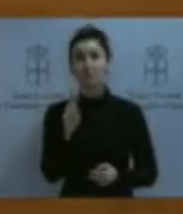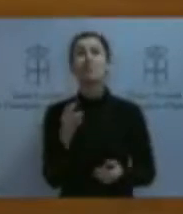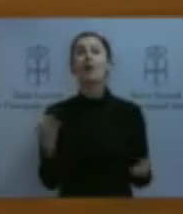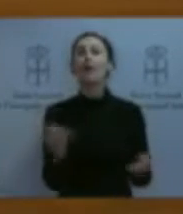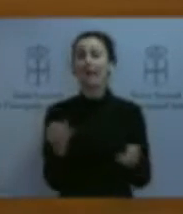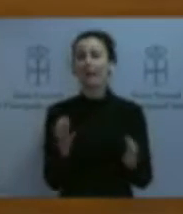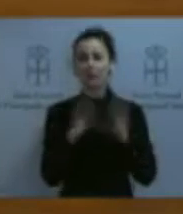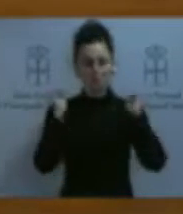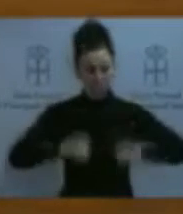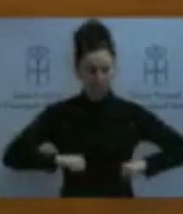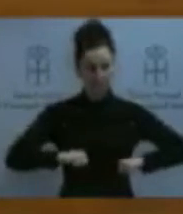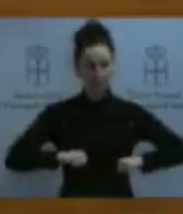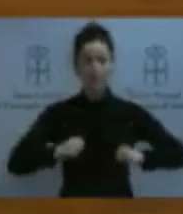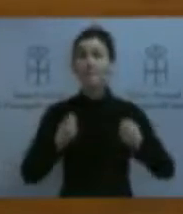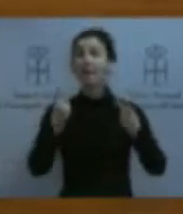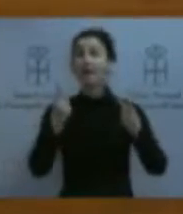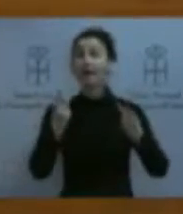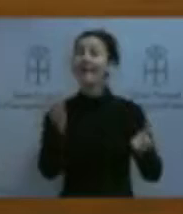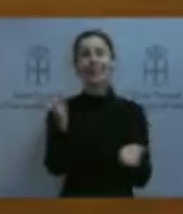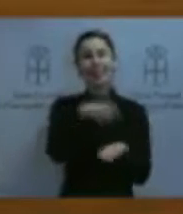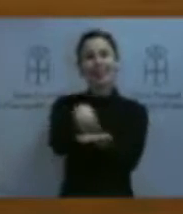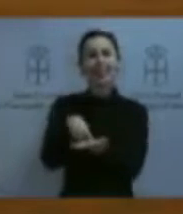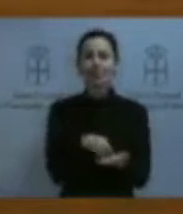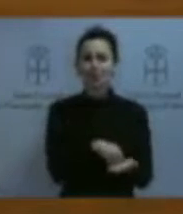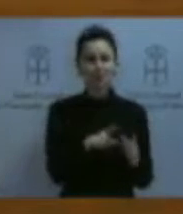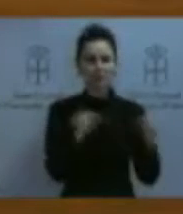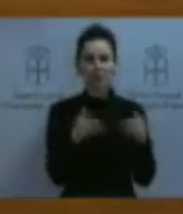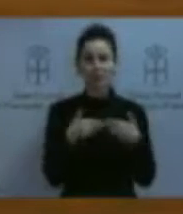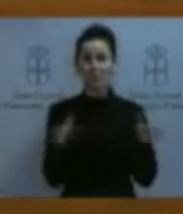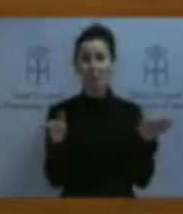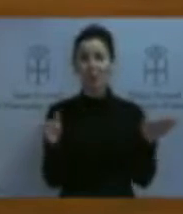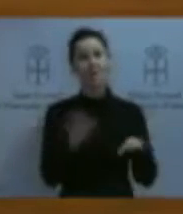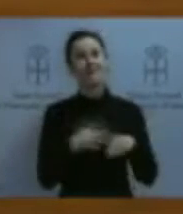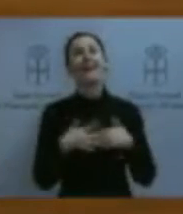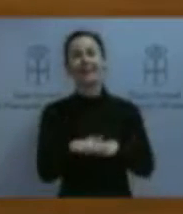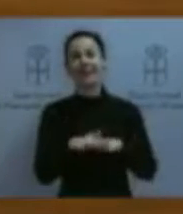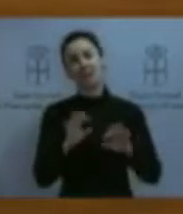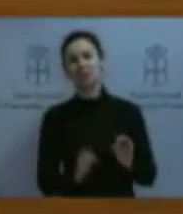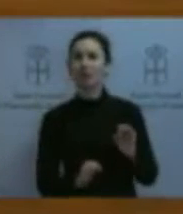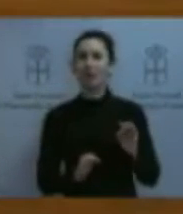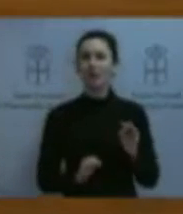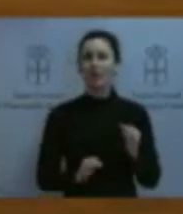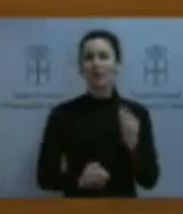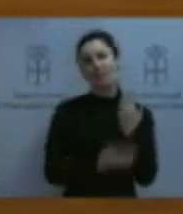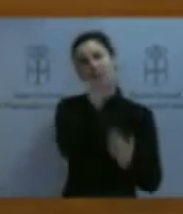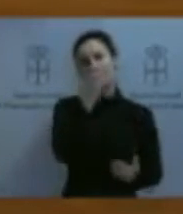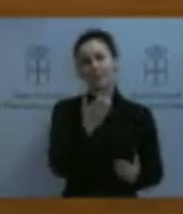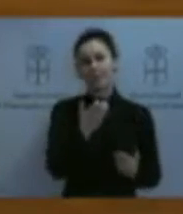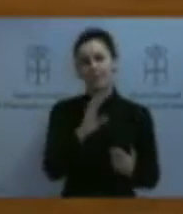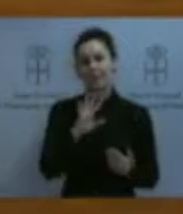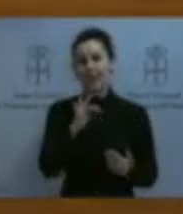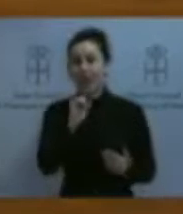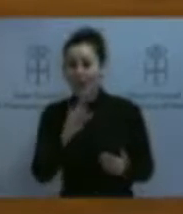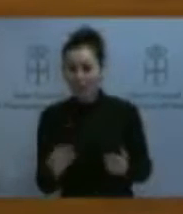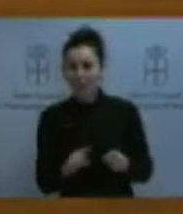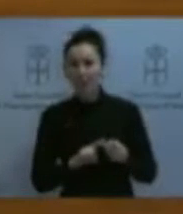centros asturianos para una red comercial y empresarial con la FADE, con las cámaras de comercio o con Asturex. Para abrir los centros